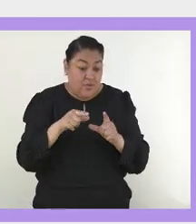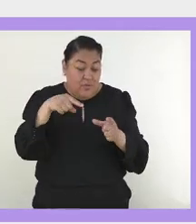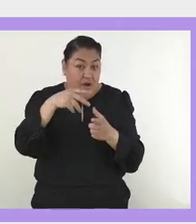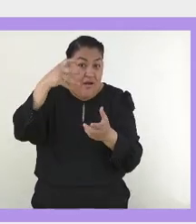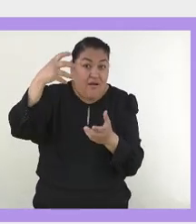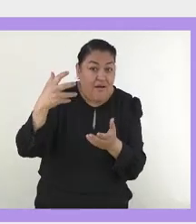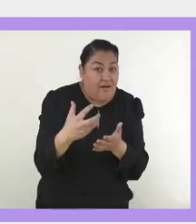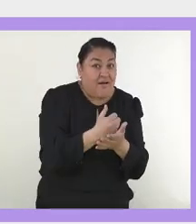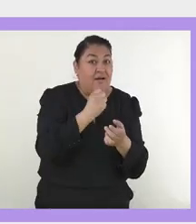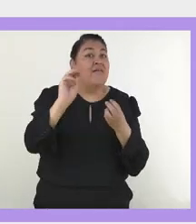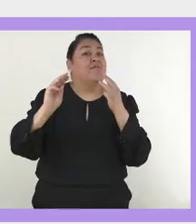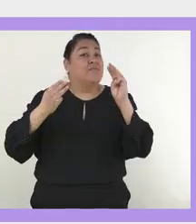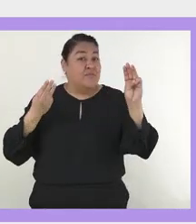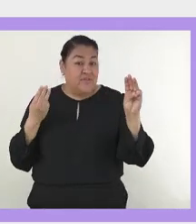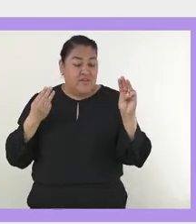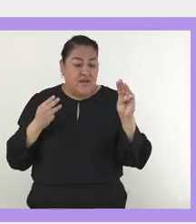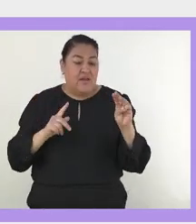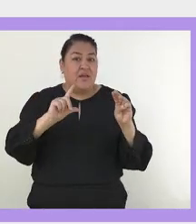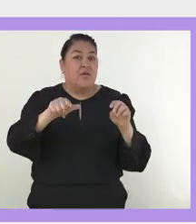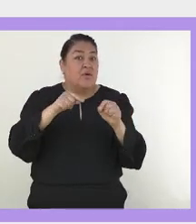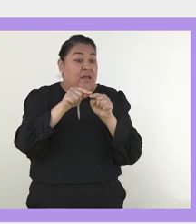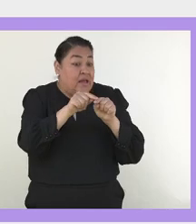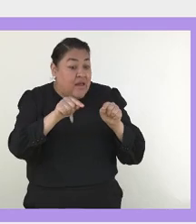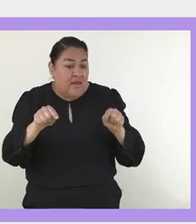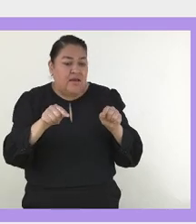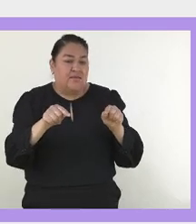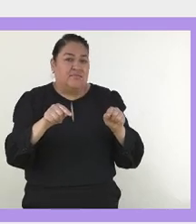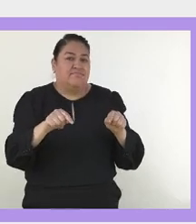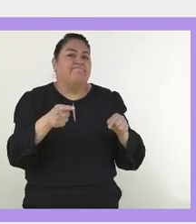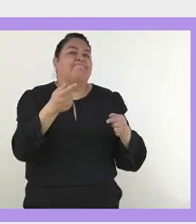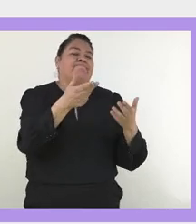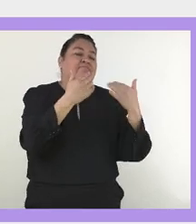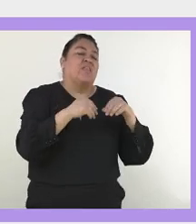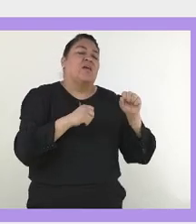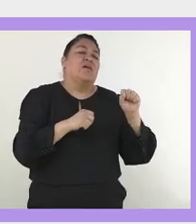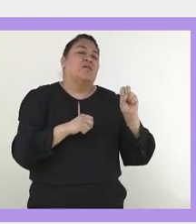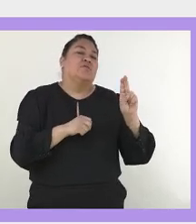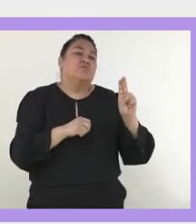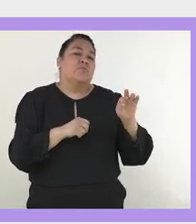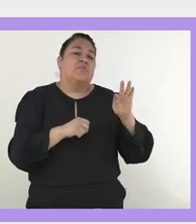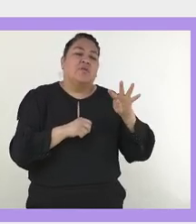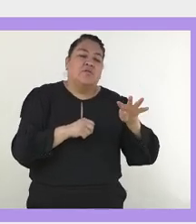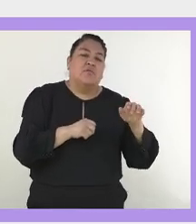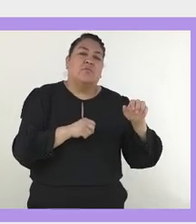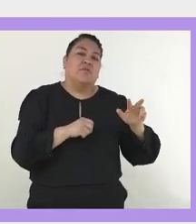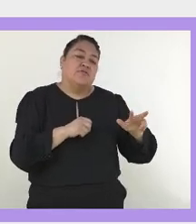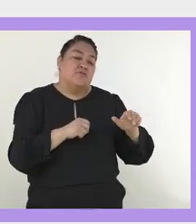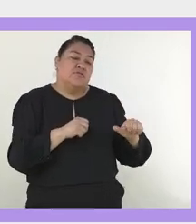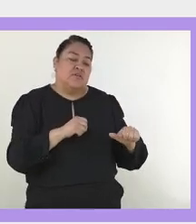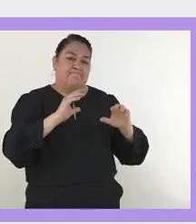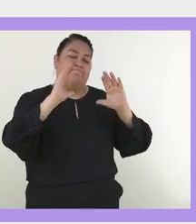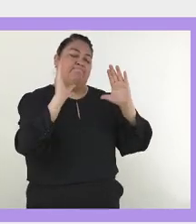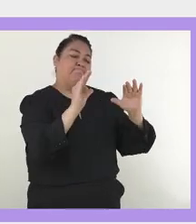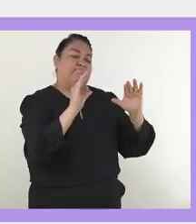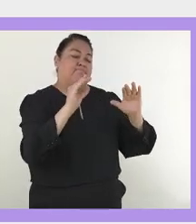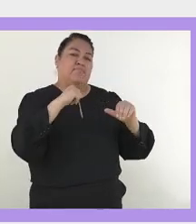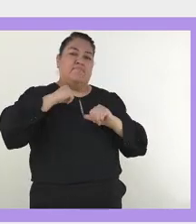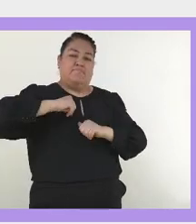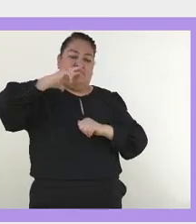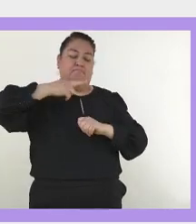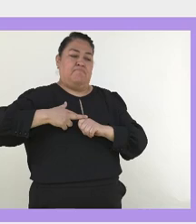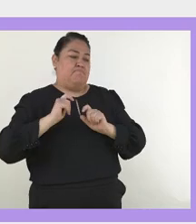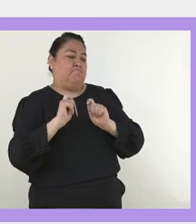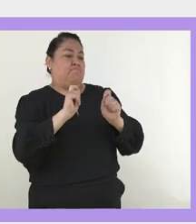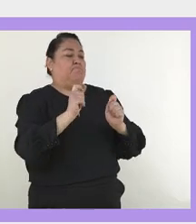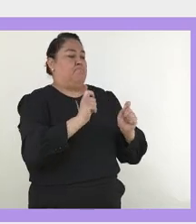empieza a ser entrenadora sub-16 sub-18 sub-19 mayor directoras deportivas Eso me parece que es